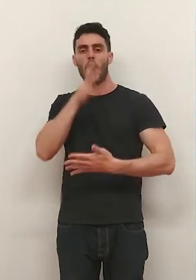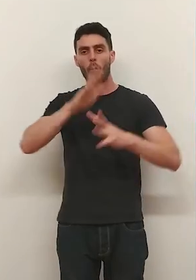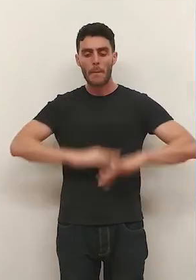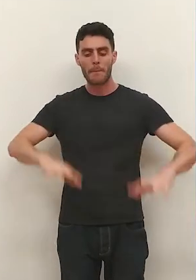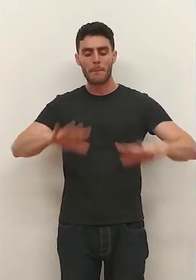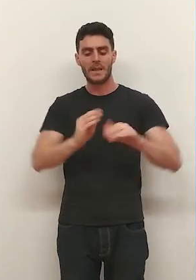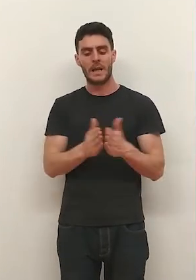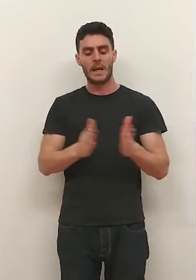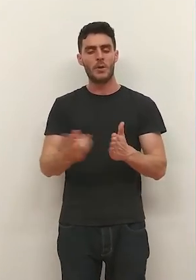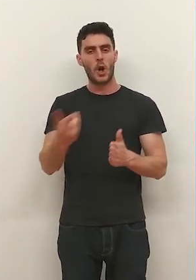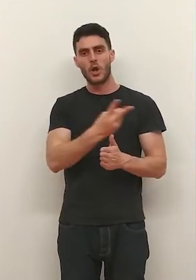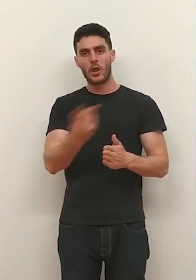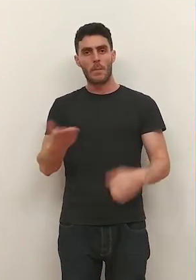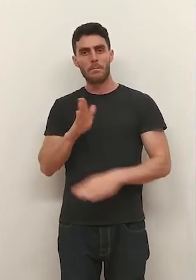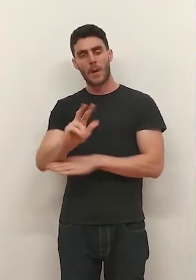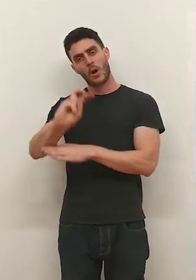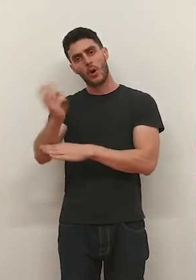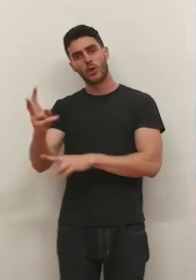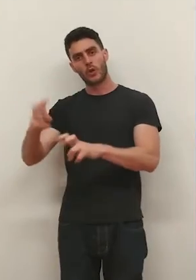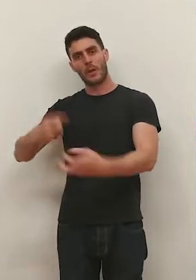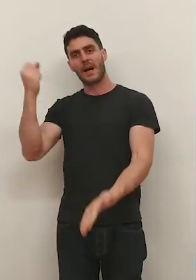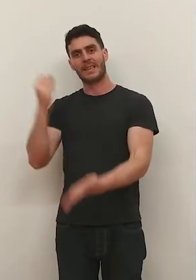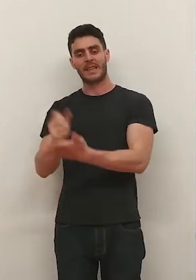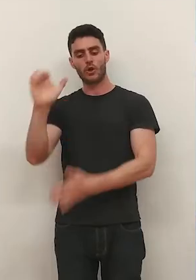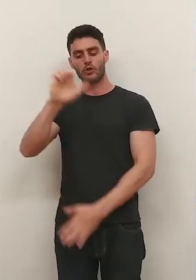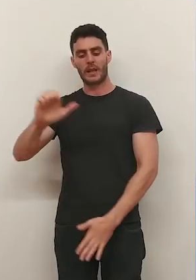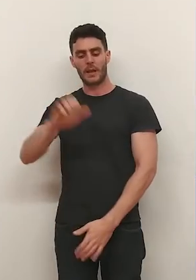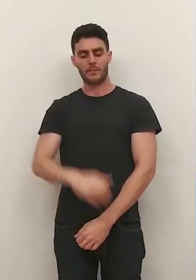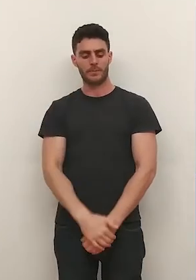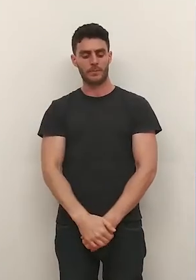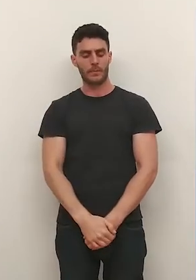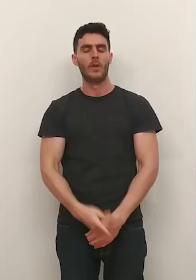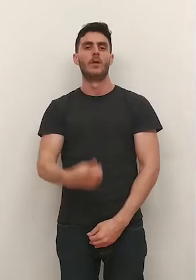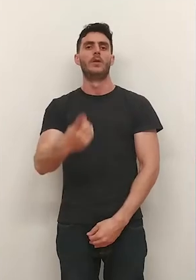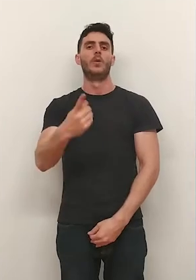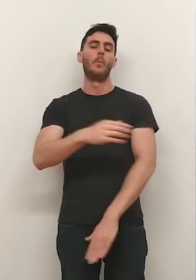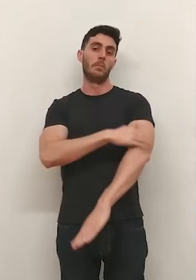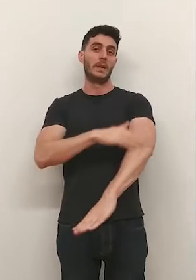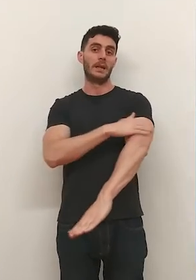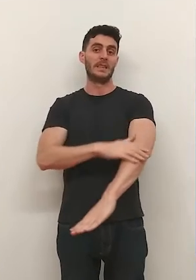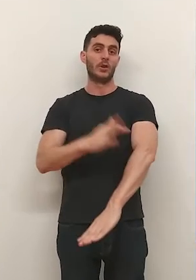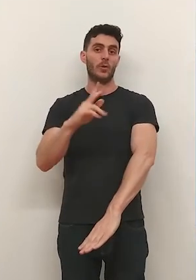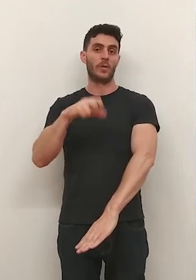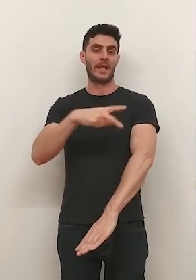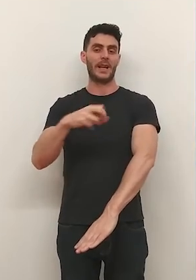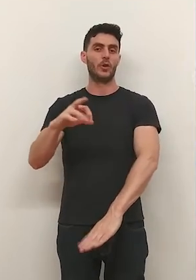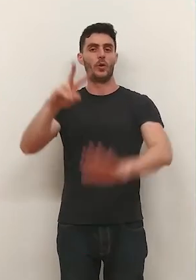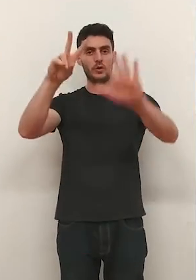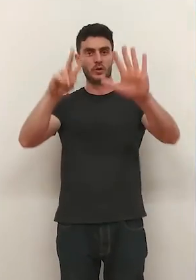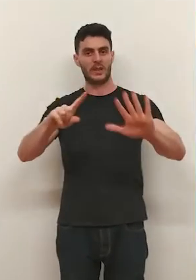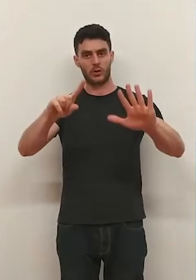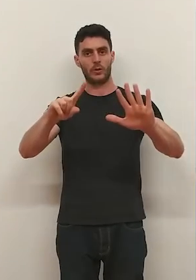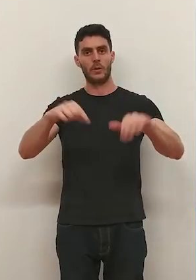que se ha presentado en la localidad junto a otro centrado en el catastro de Ensenada. Un ministro de Fernando